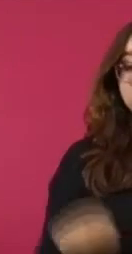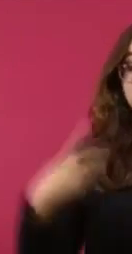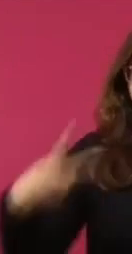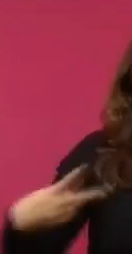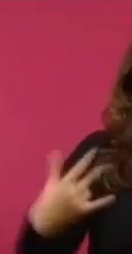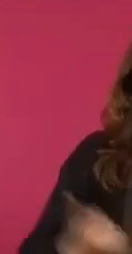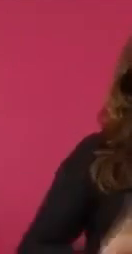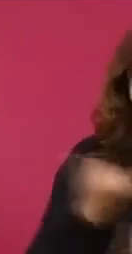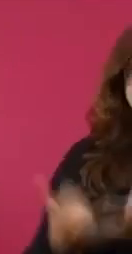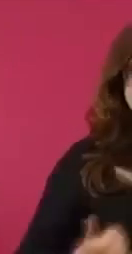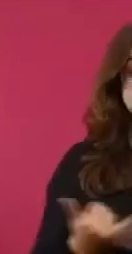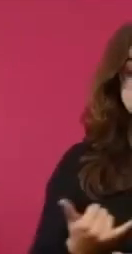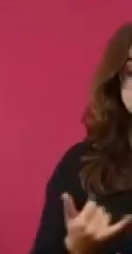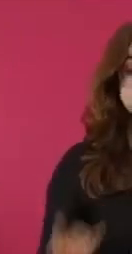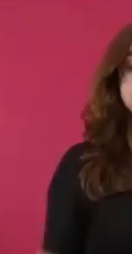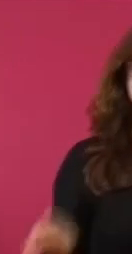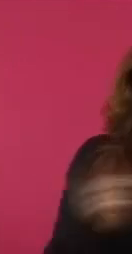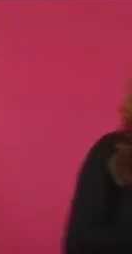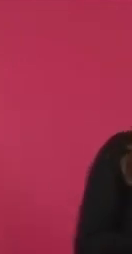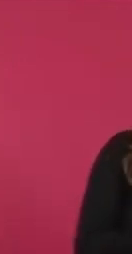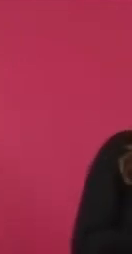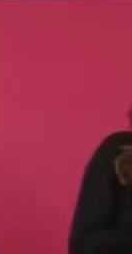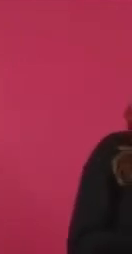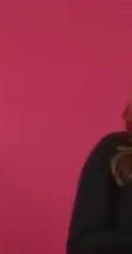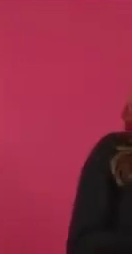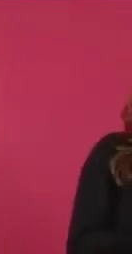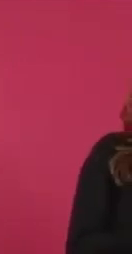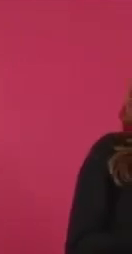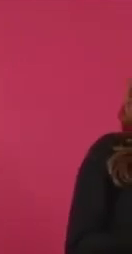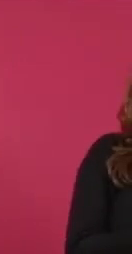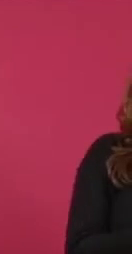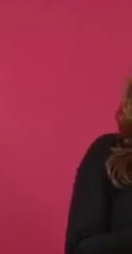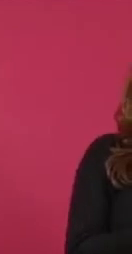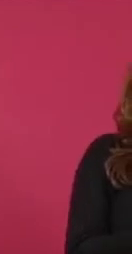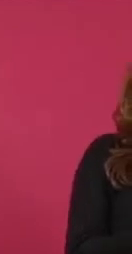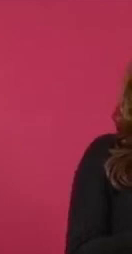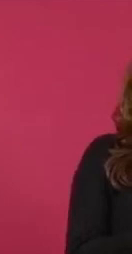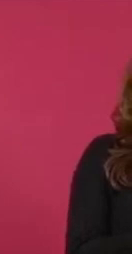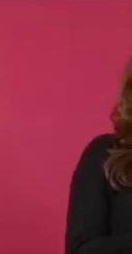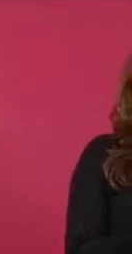los próximos informes se verá esta baja de la inflación en México.